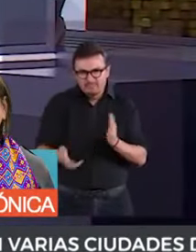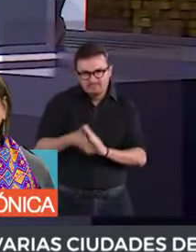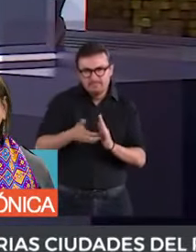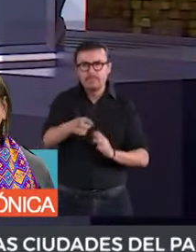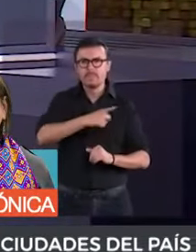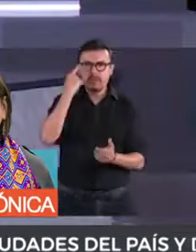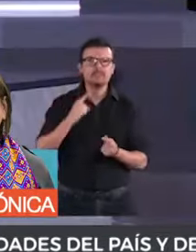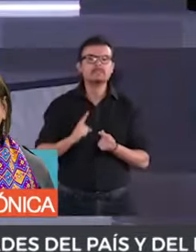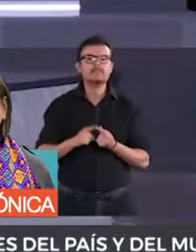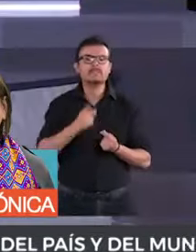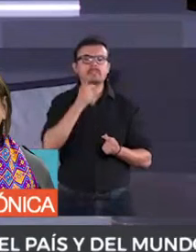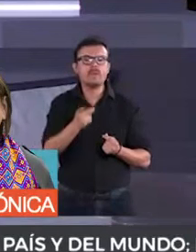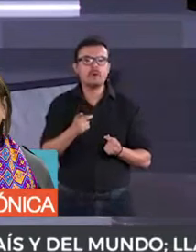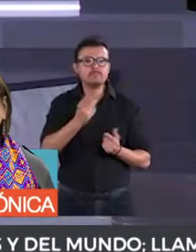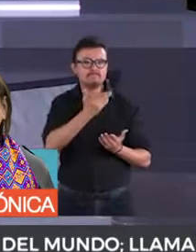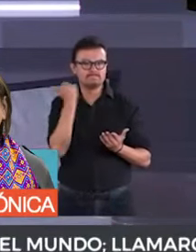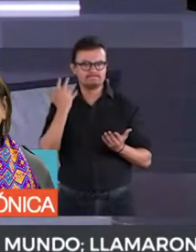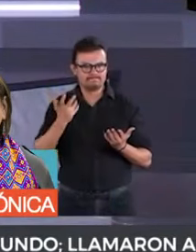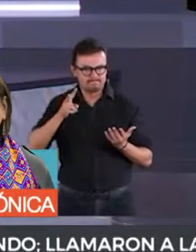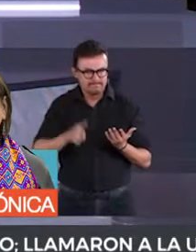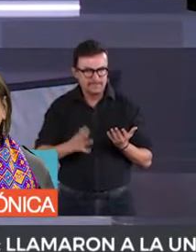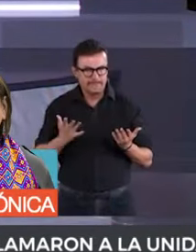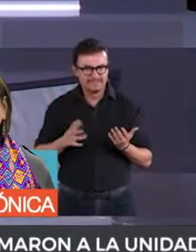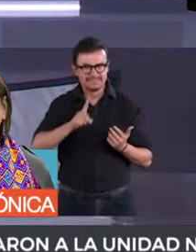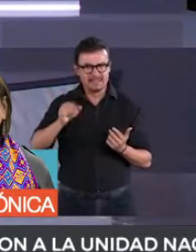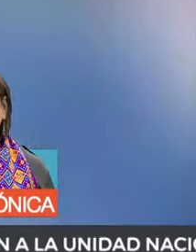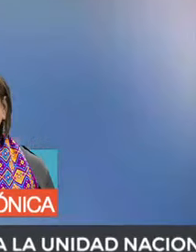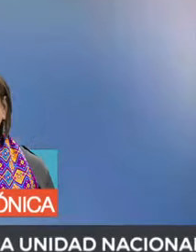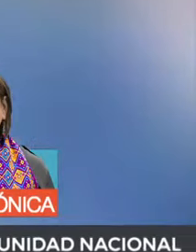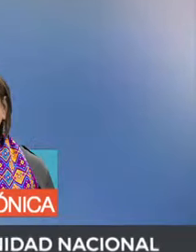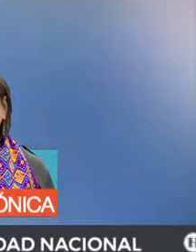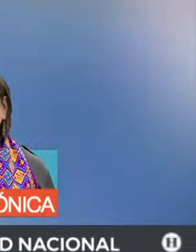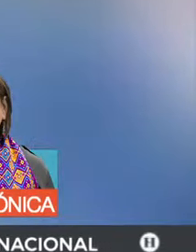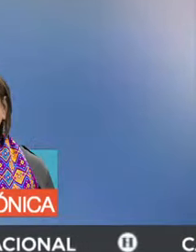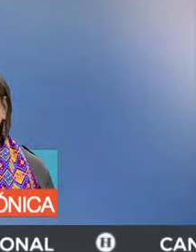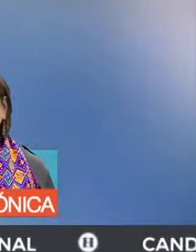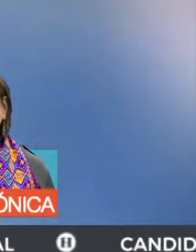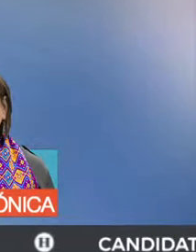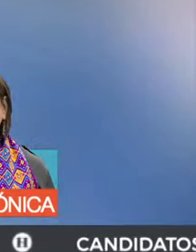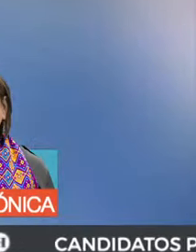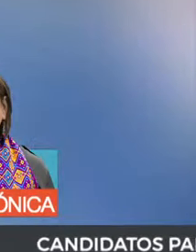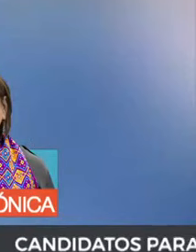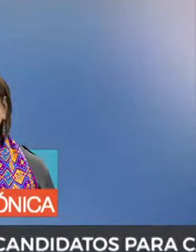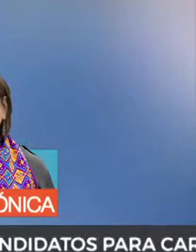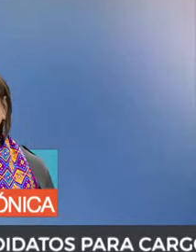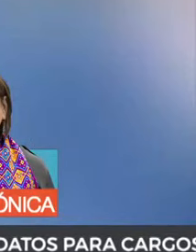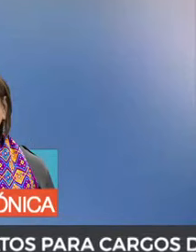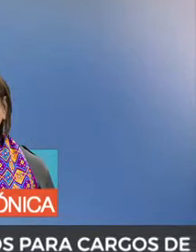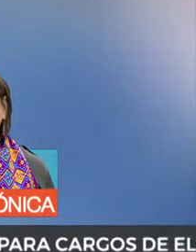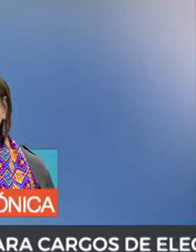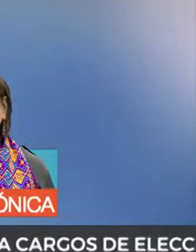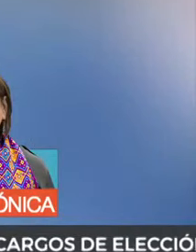de millones de pesos, pero no lo investiga porque va a parar las campañas de Morena. Uh-huh. El dato lo saqué de el